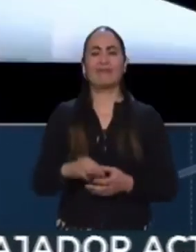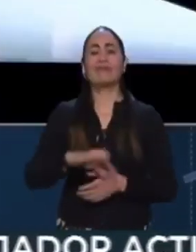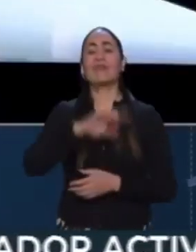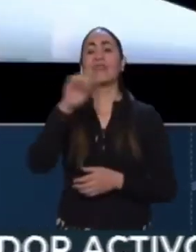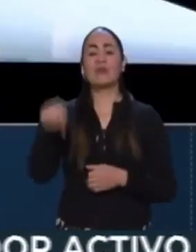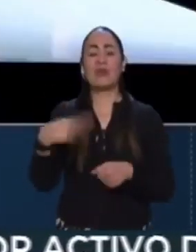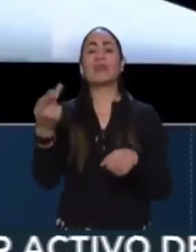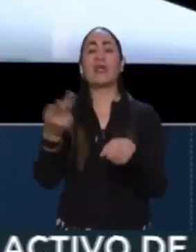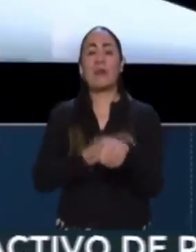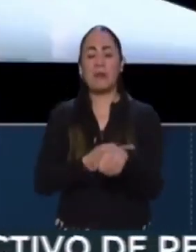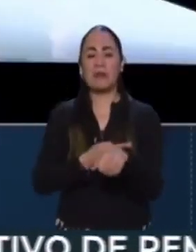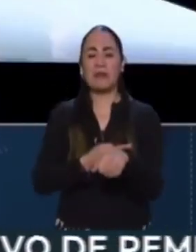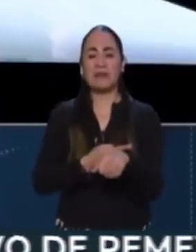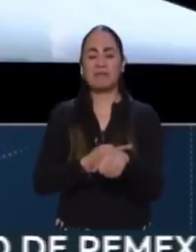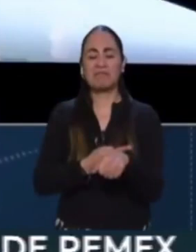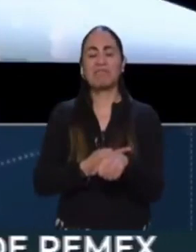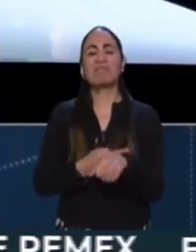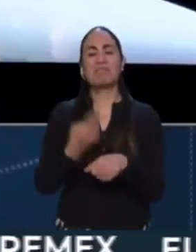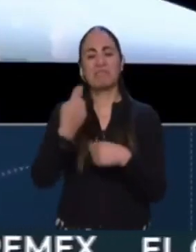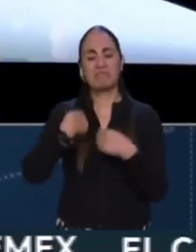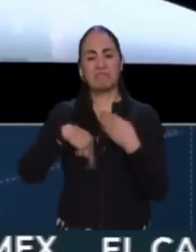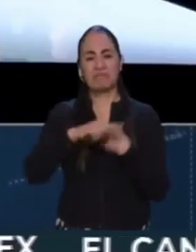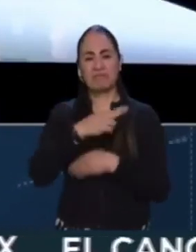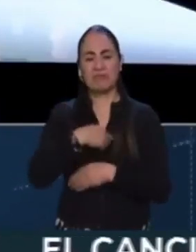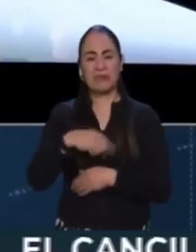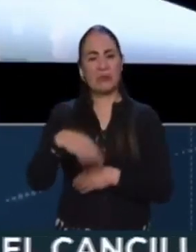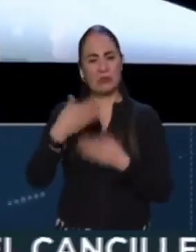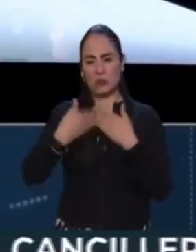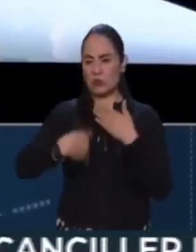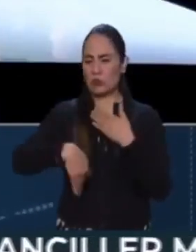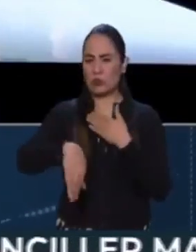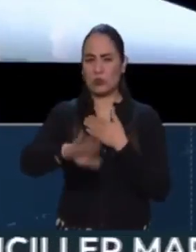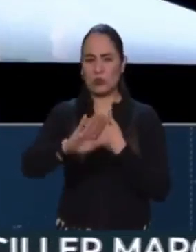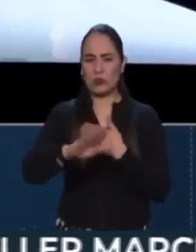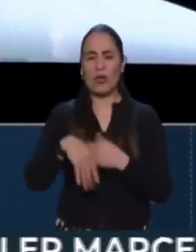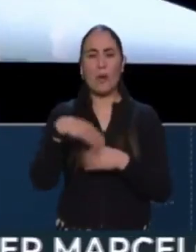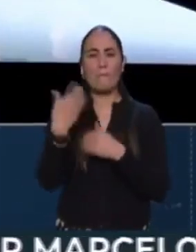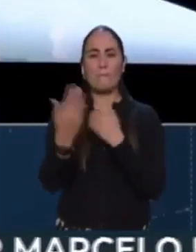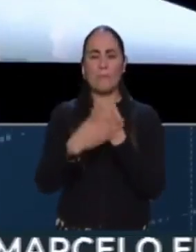de cómo avanza este asunto y esperamos pues tenerte aquí